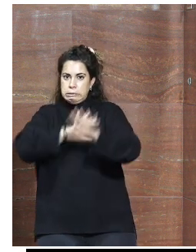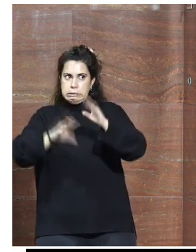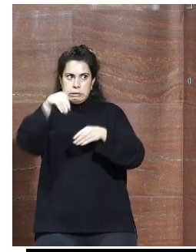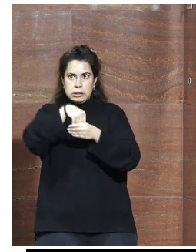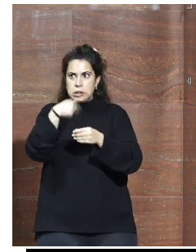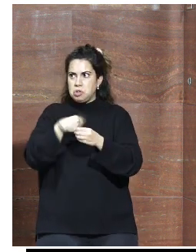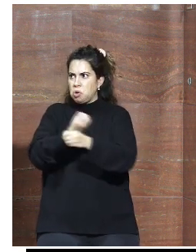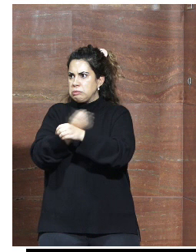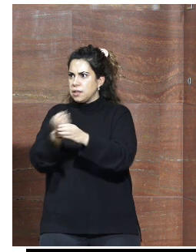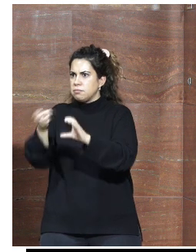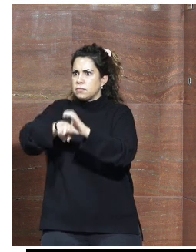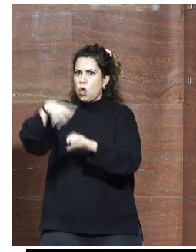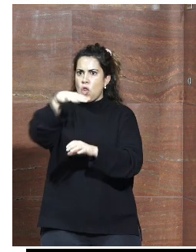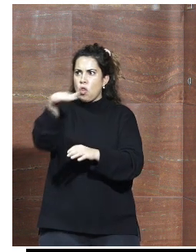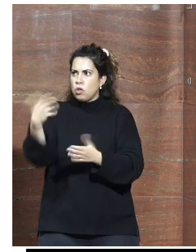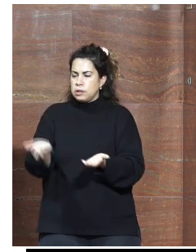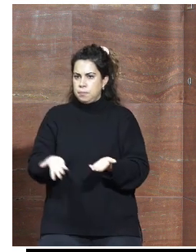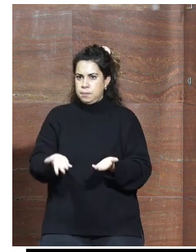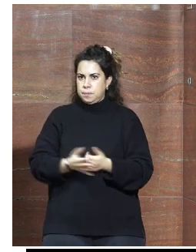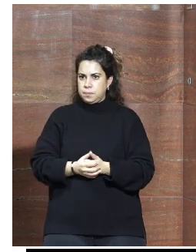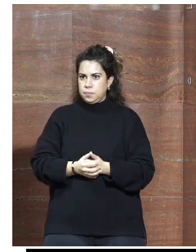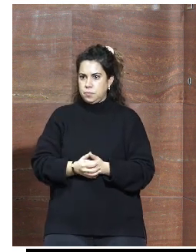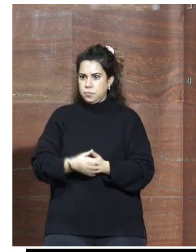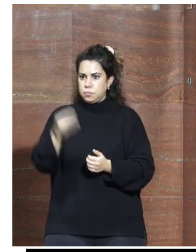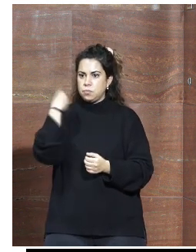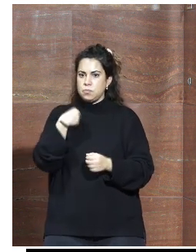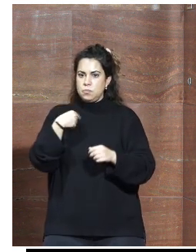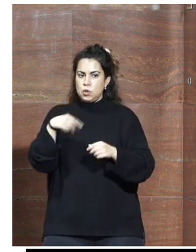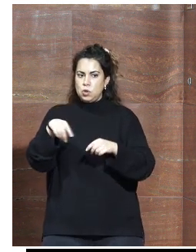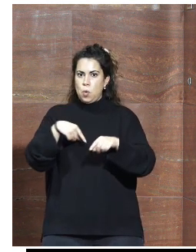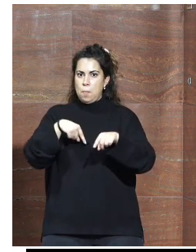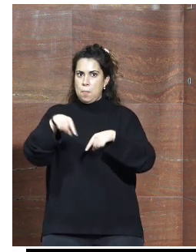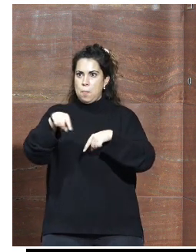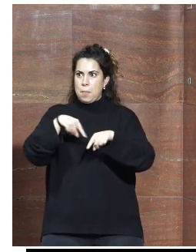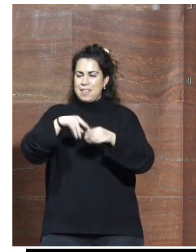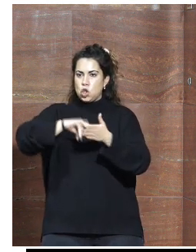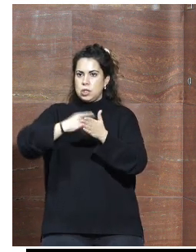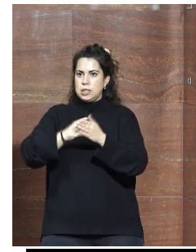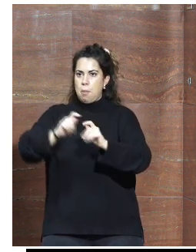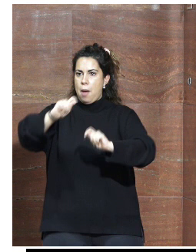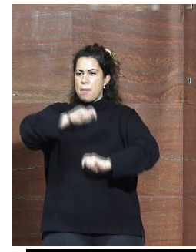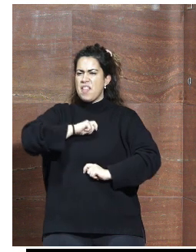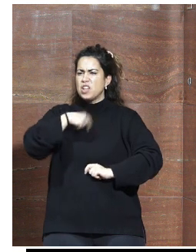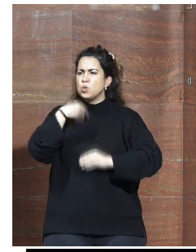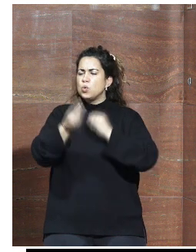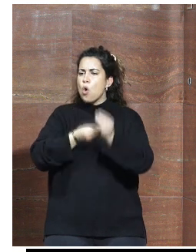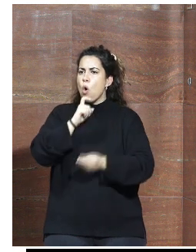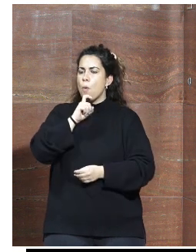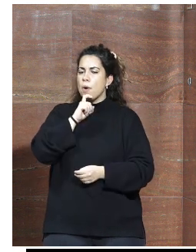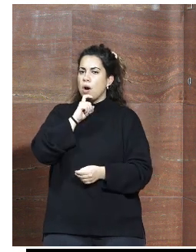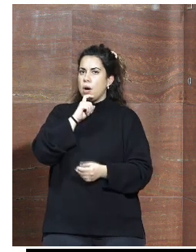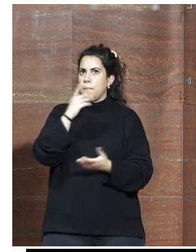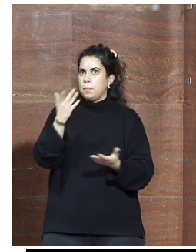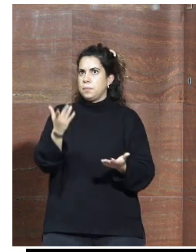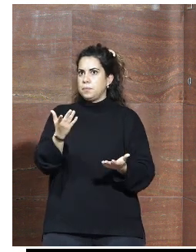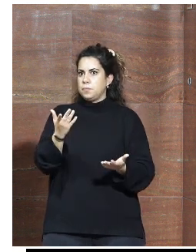ir a coger el tren que te toca, ¿no? ¿Cómo utilizo los medios que me está ofreciendo el sistema? ¿Cómo los utilizo? En el sentido, no sé,